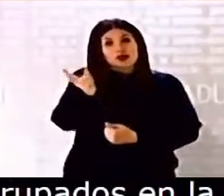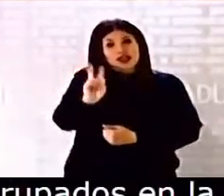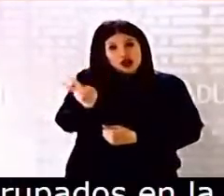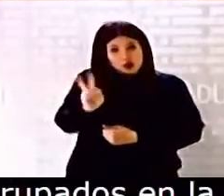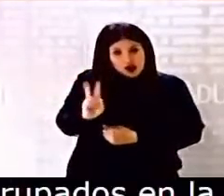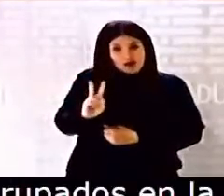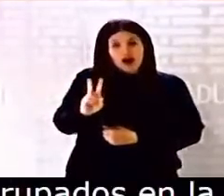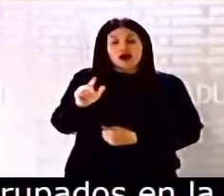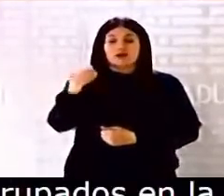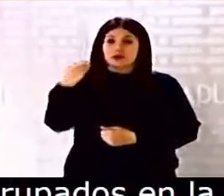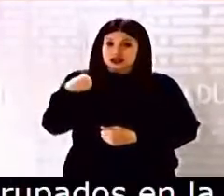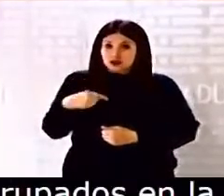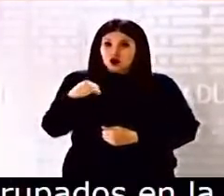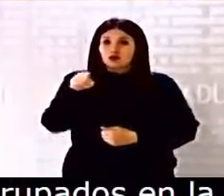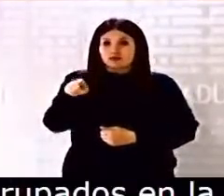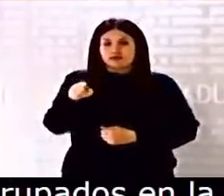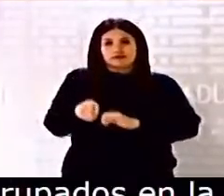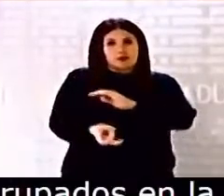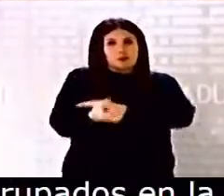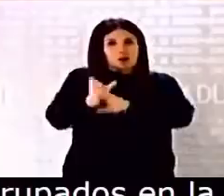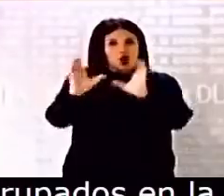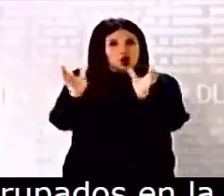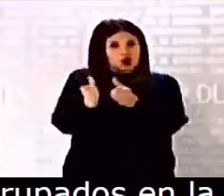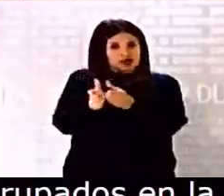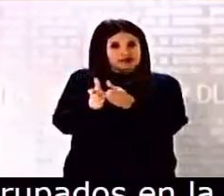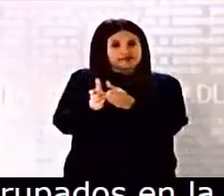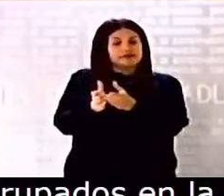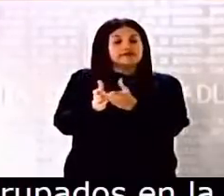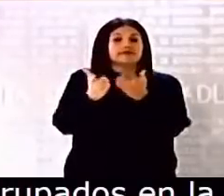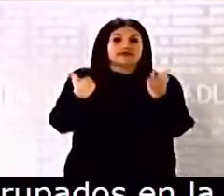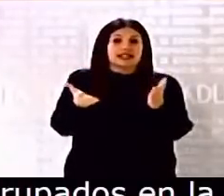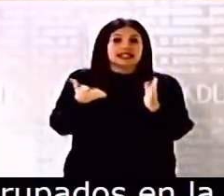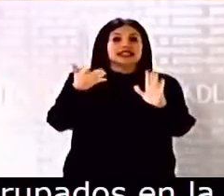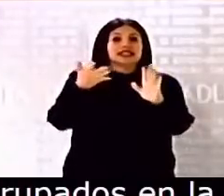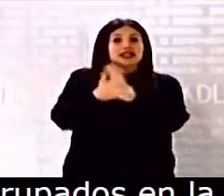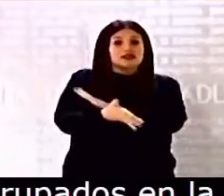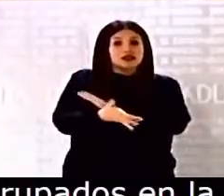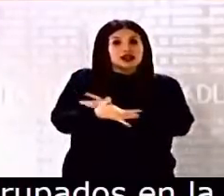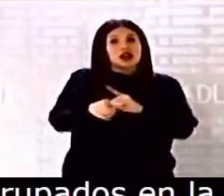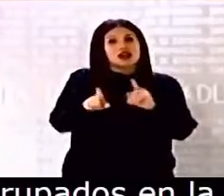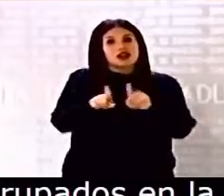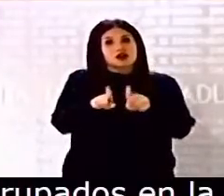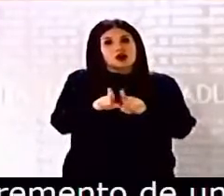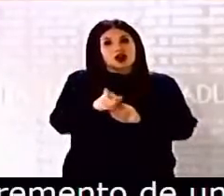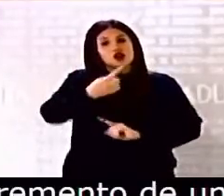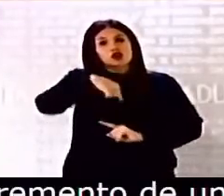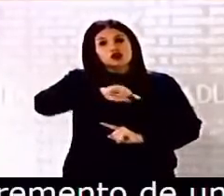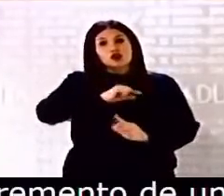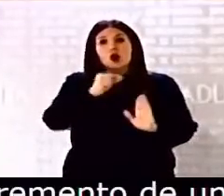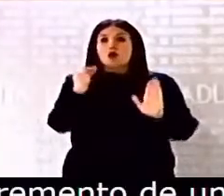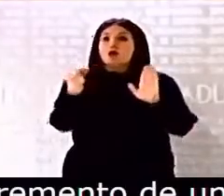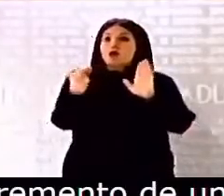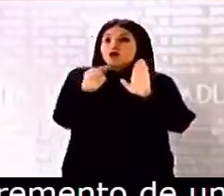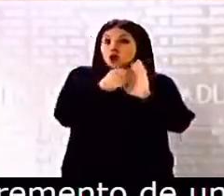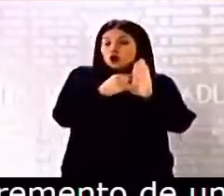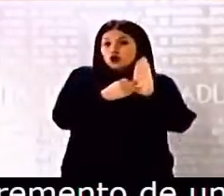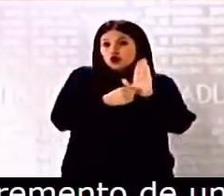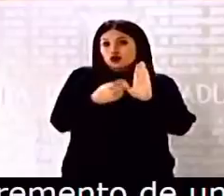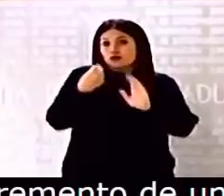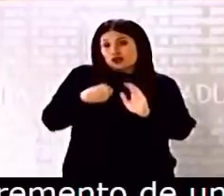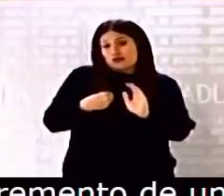de Villanueva de la Serena, damos un incremento de un punto de la incidencia acumulada a los 14